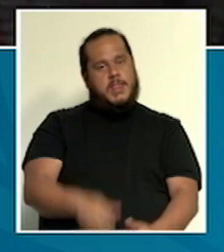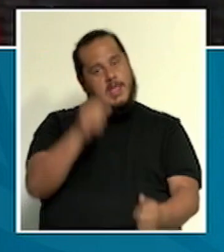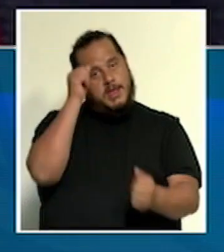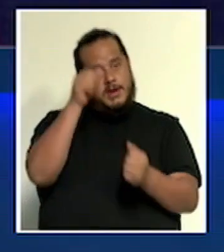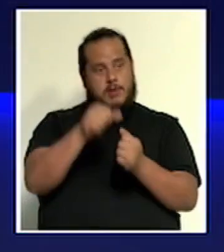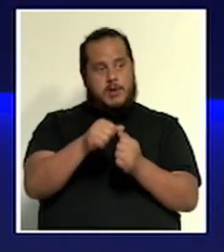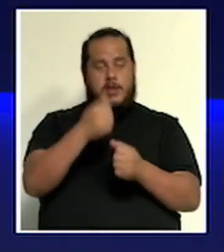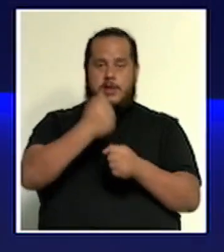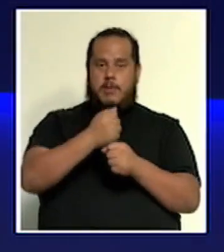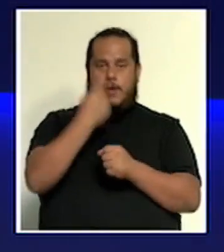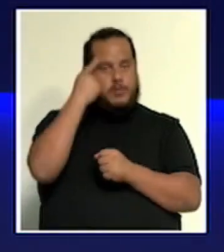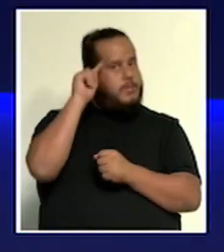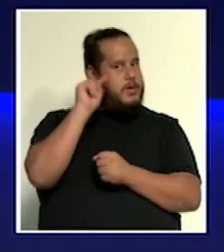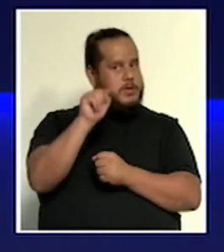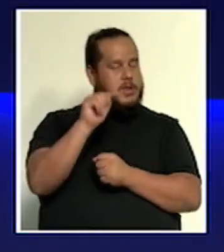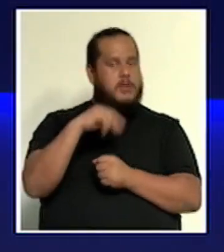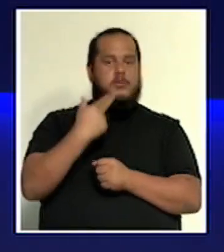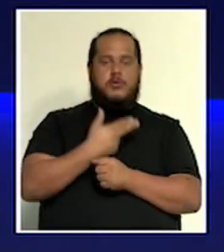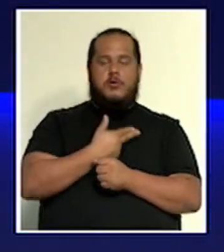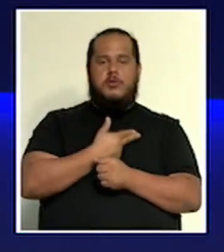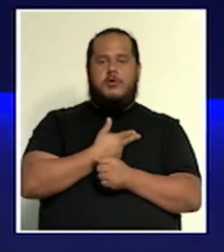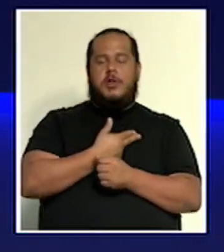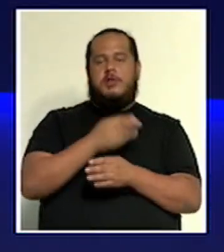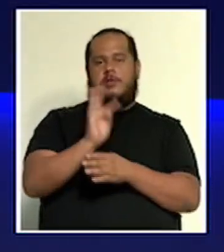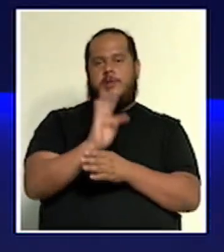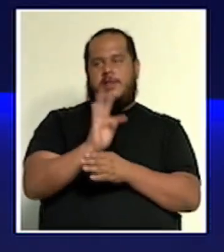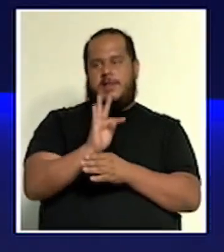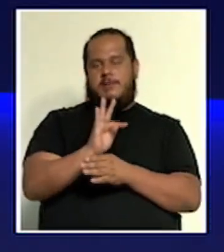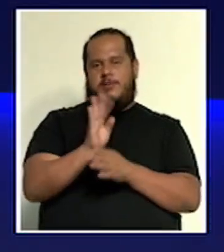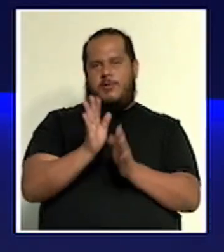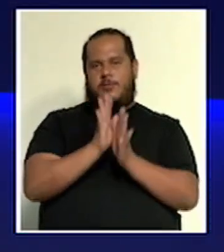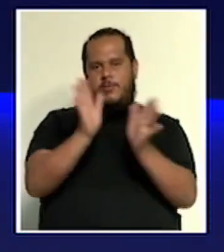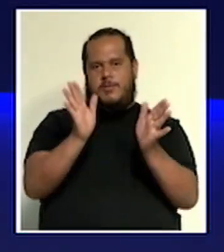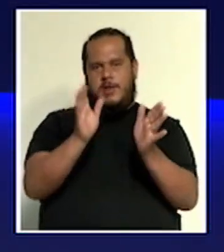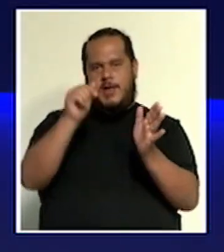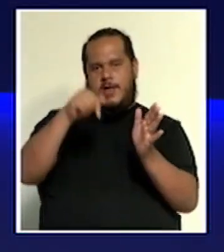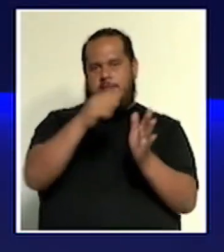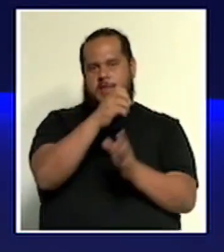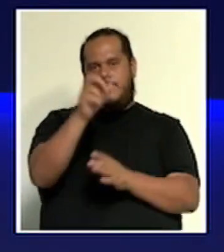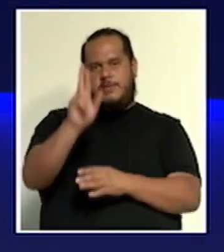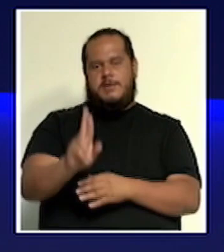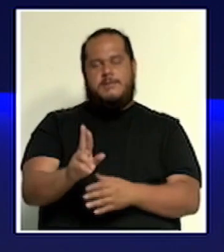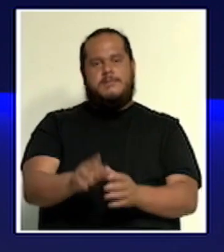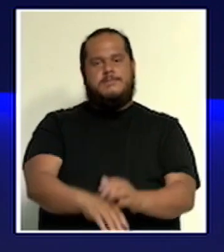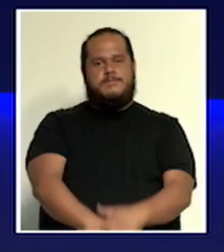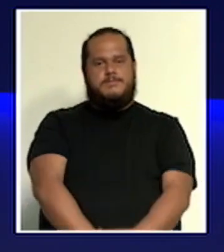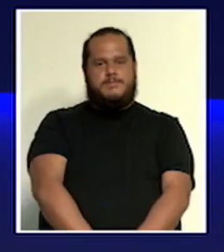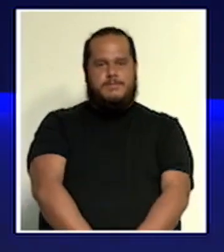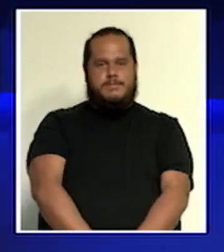Recuerde, trabajamos para usted. Somos la televisión pública de Costa Rica.